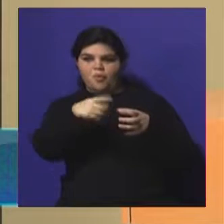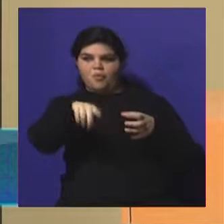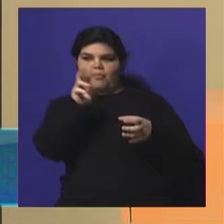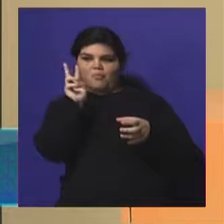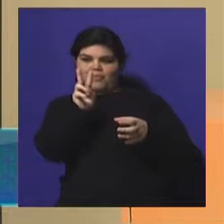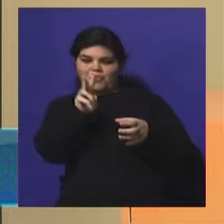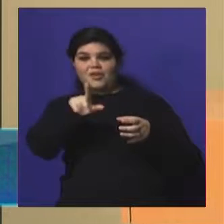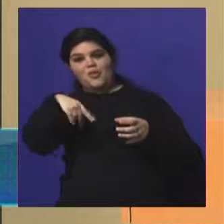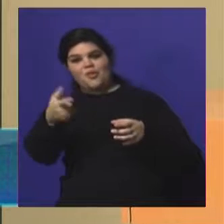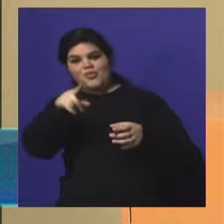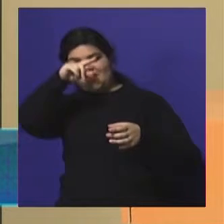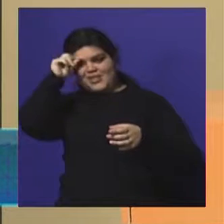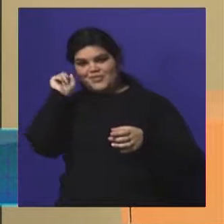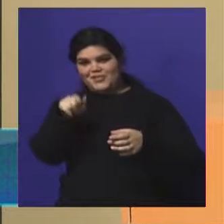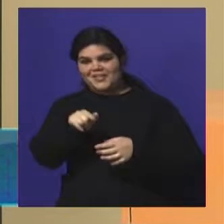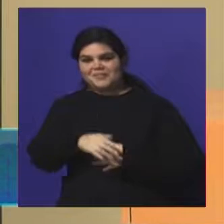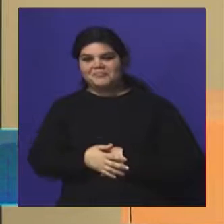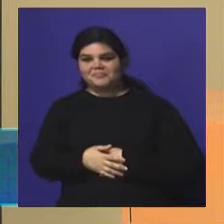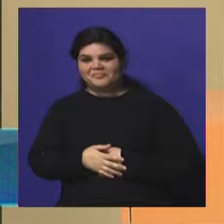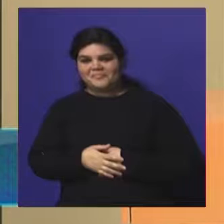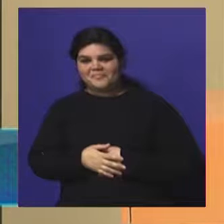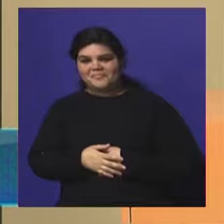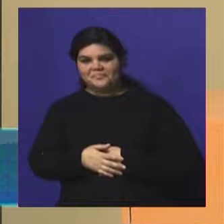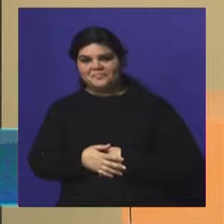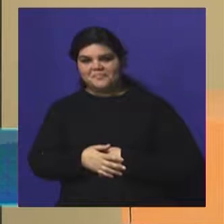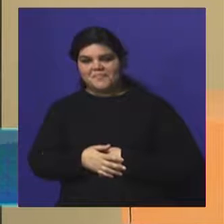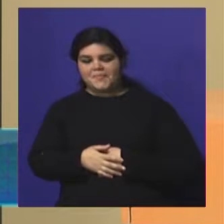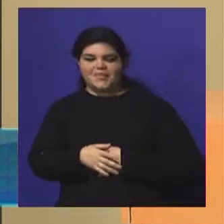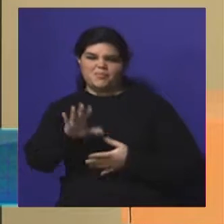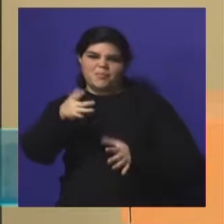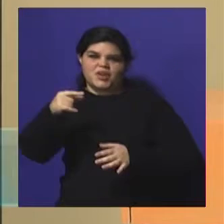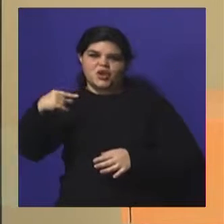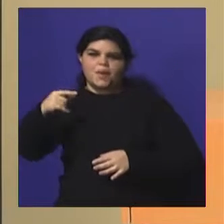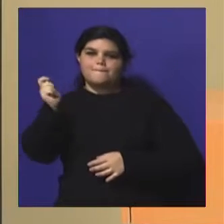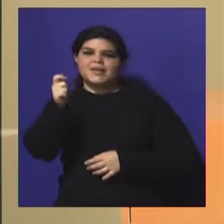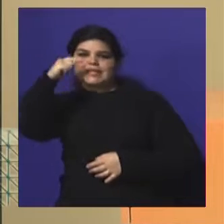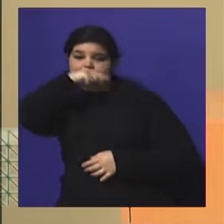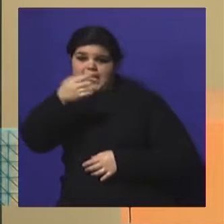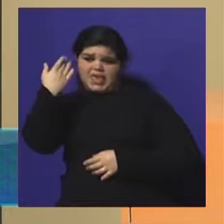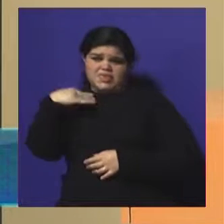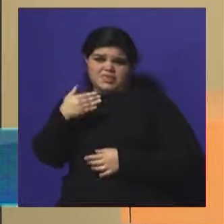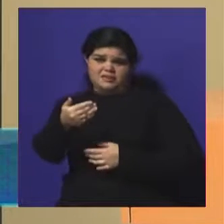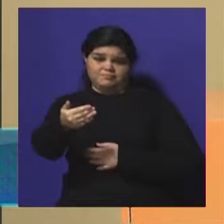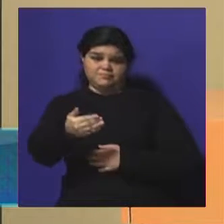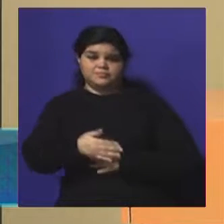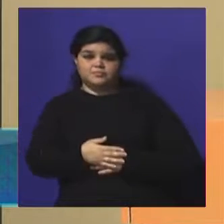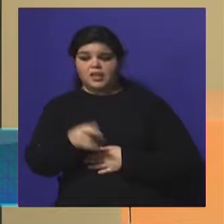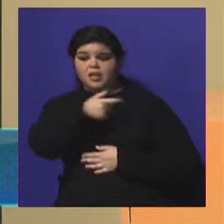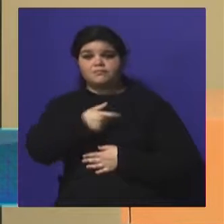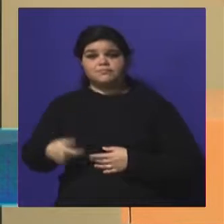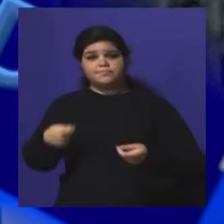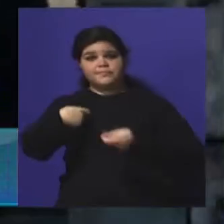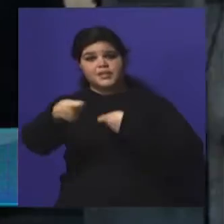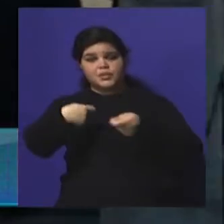gobierno nacional que hace 7 meses aproximadamente, un poco más, que está gestionando nuestro